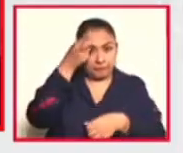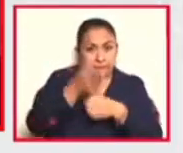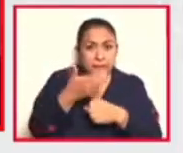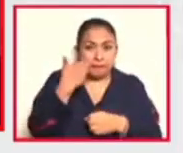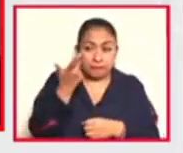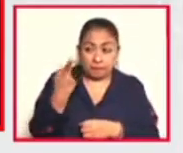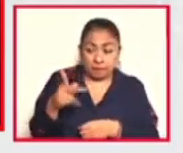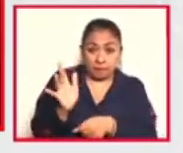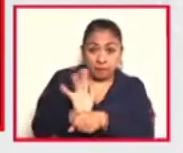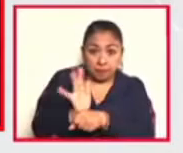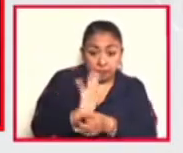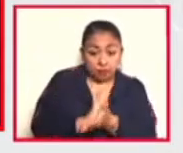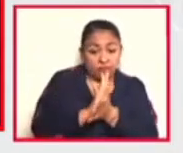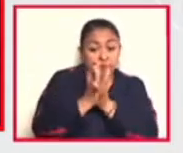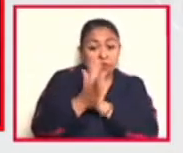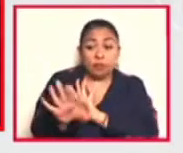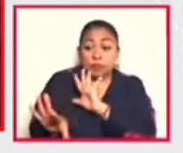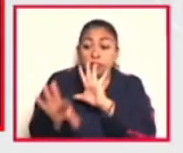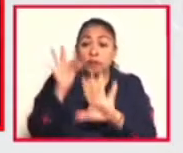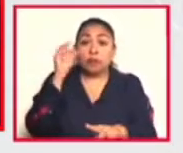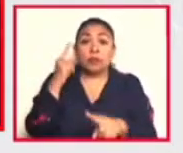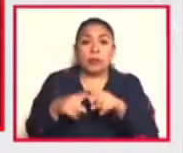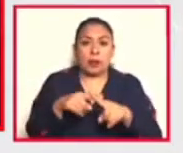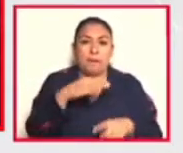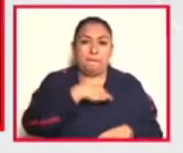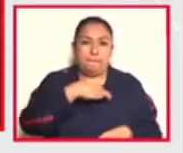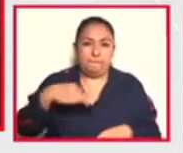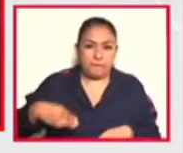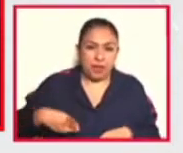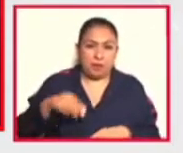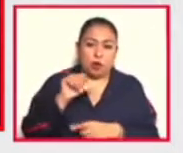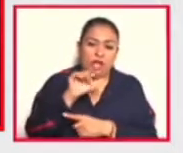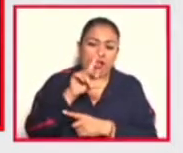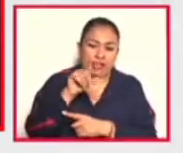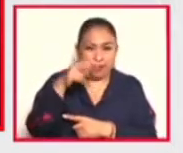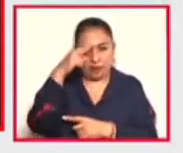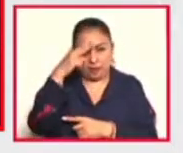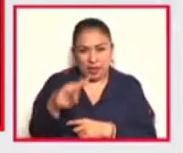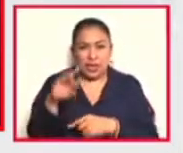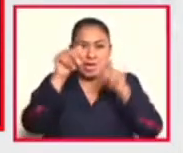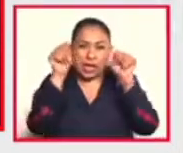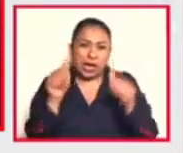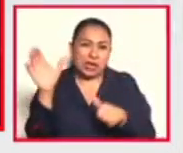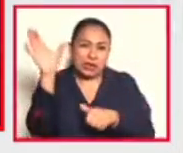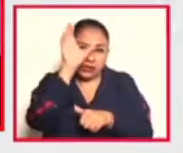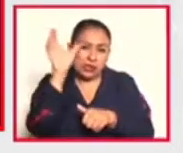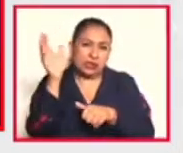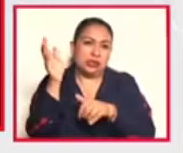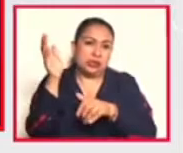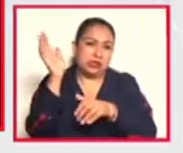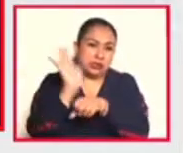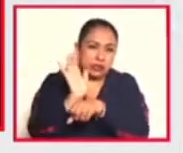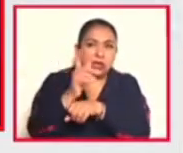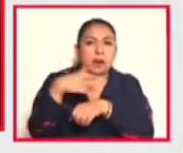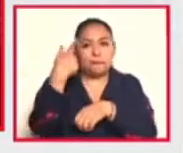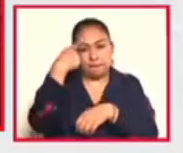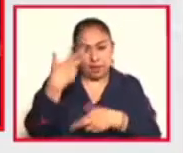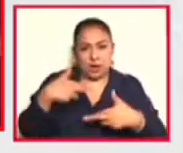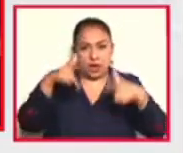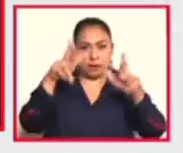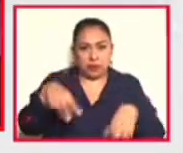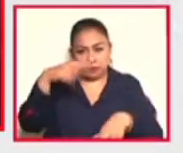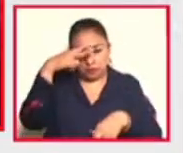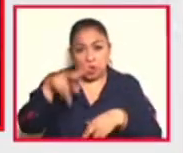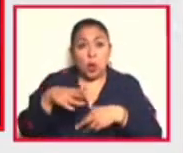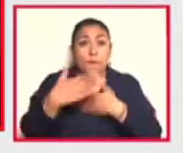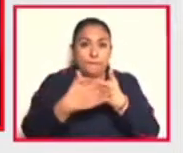película se convierta en la elegida por los miembros de la Academia Mexicana de Artes y Ciencias Cinematográficas para que represente a México rumbo a los premios Oscar.